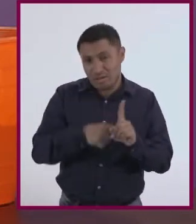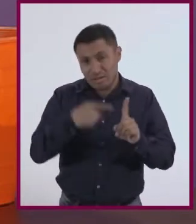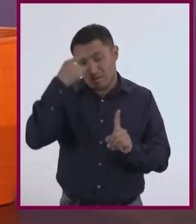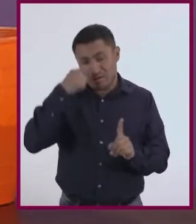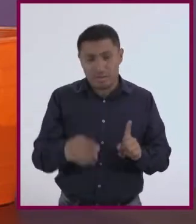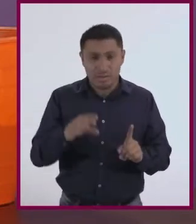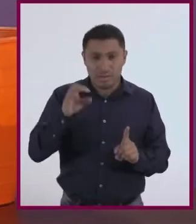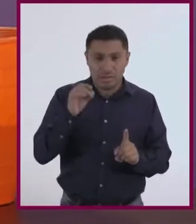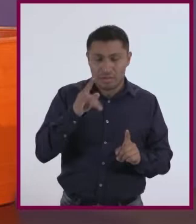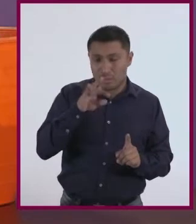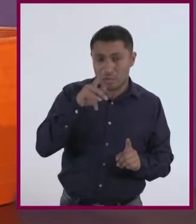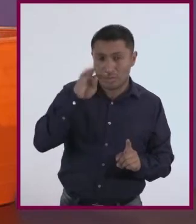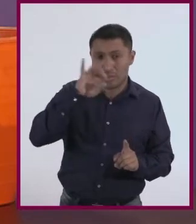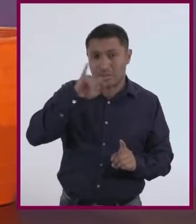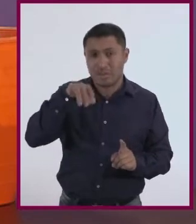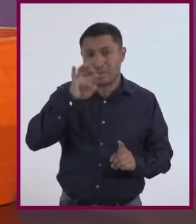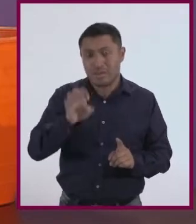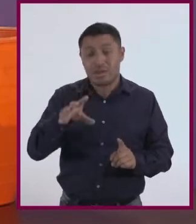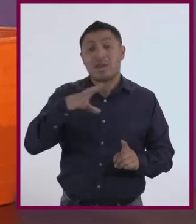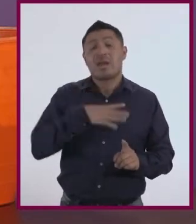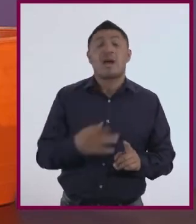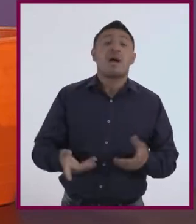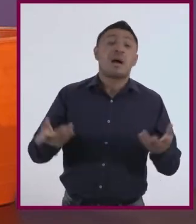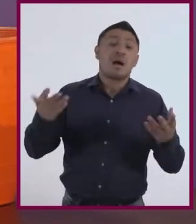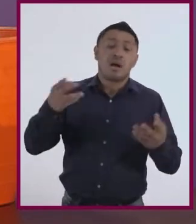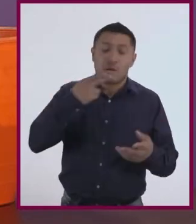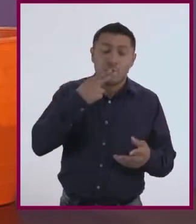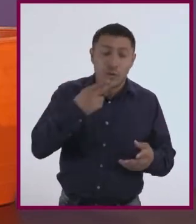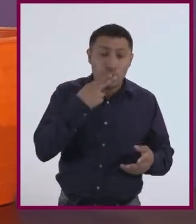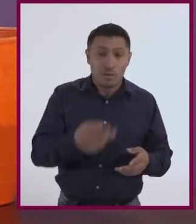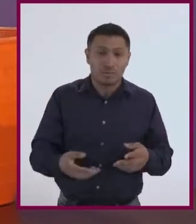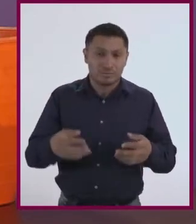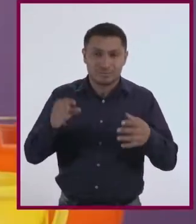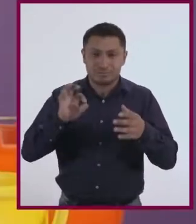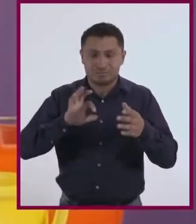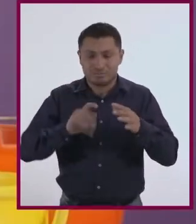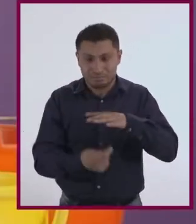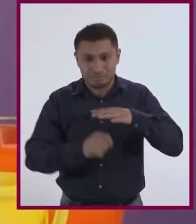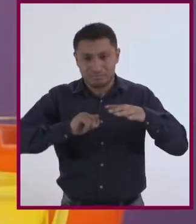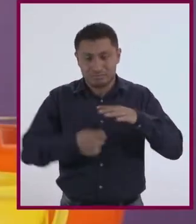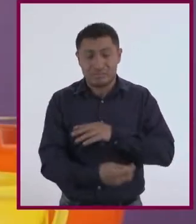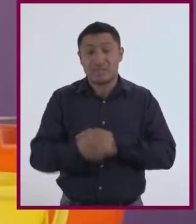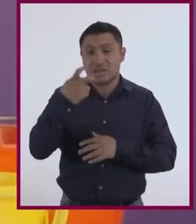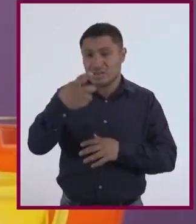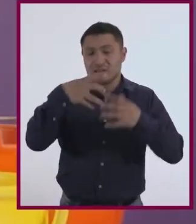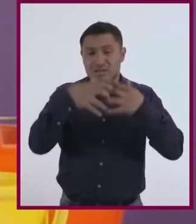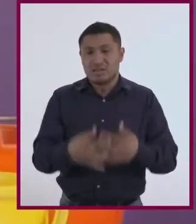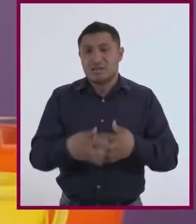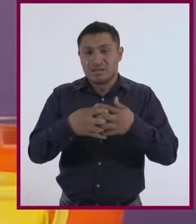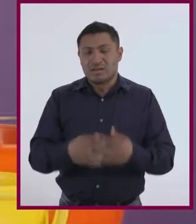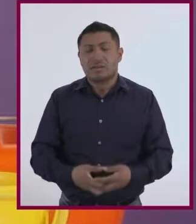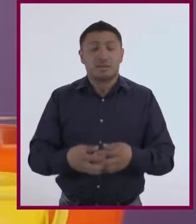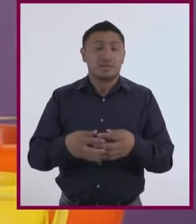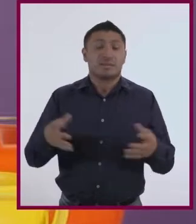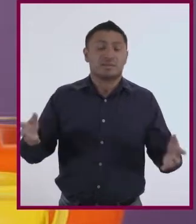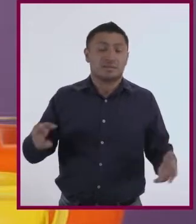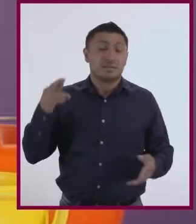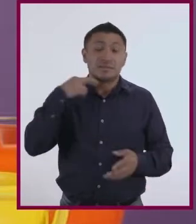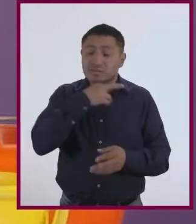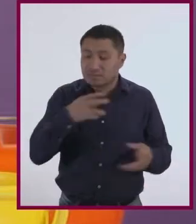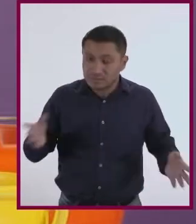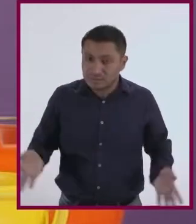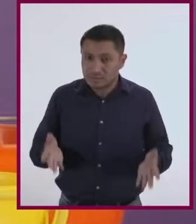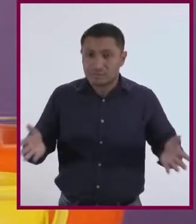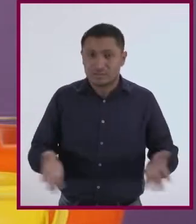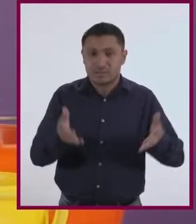para el compostaje y se logra una mezcla de residuos usando dispositivos mecánicos. Estos sistemas industriales aceleran el compostaje y